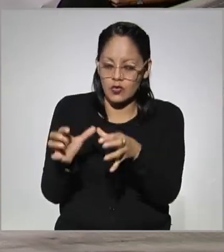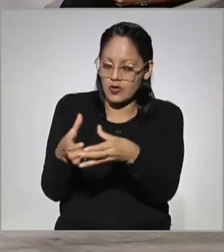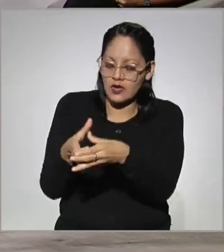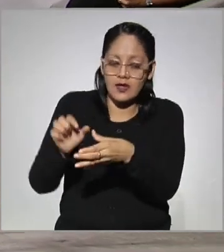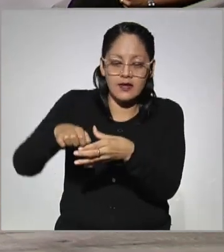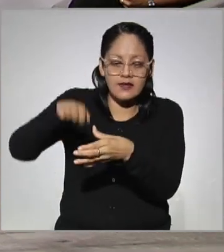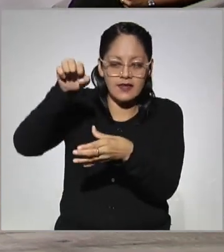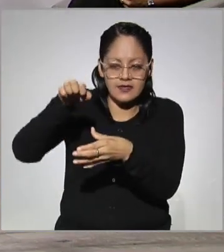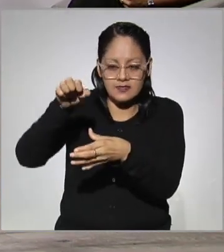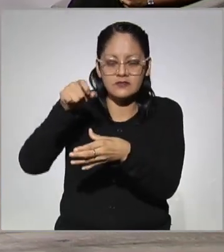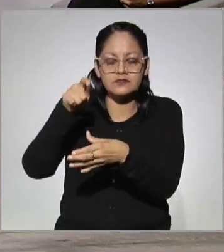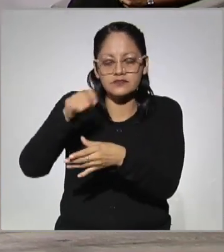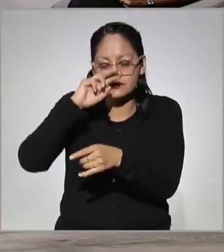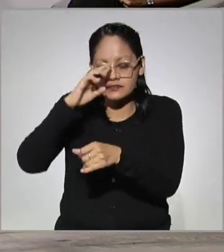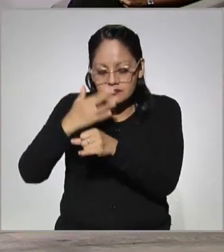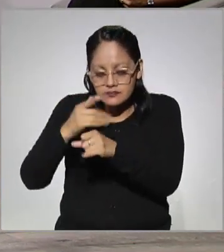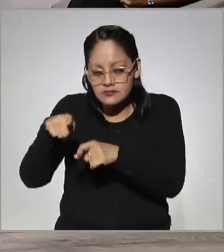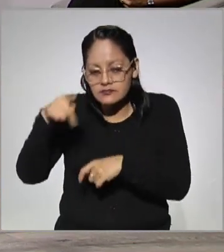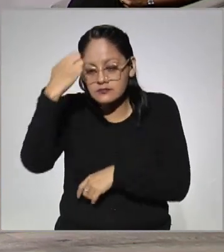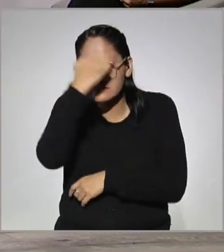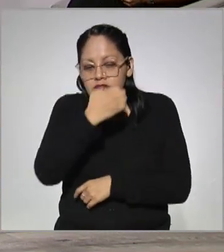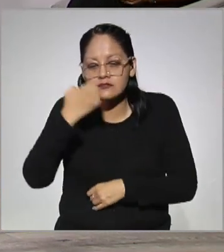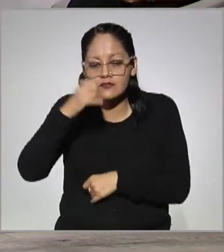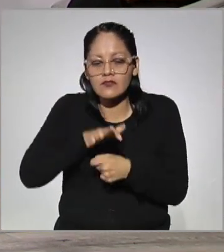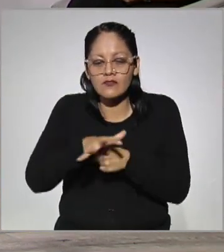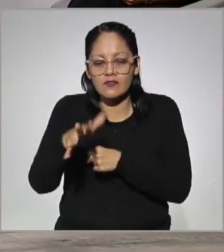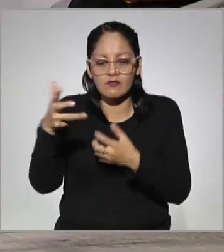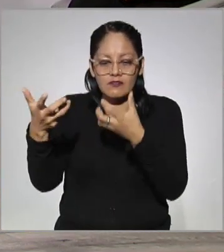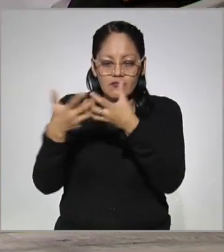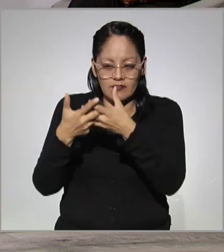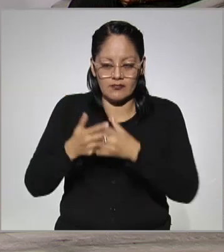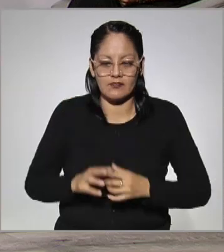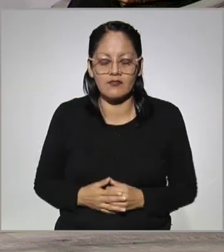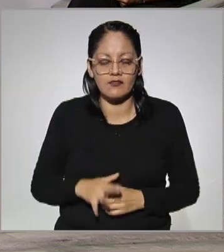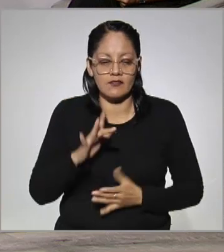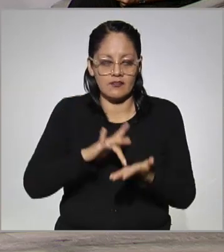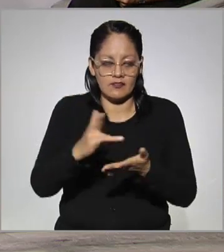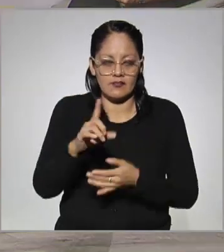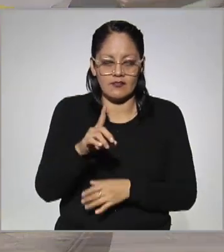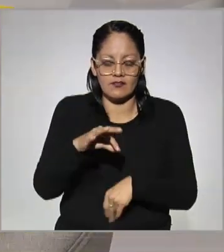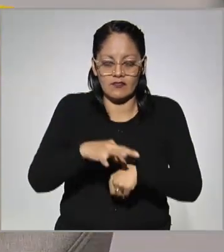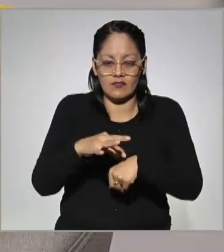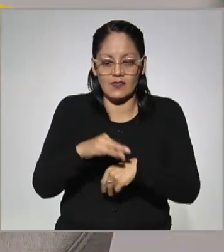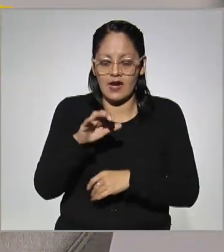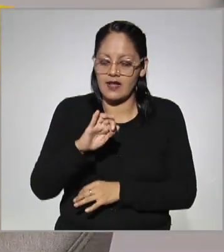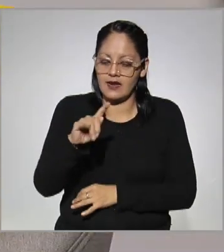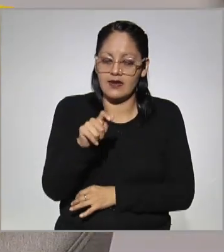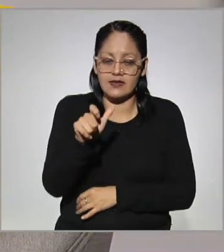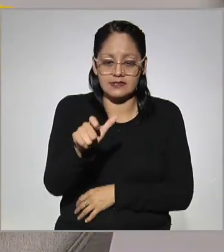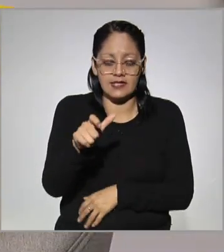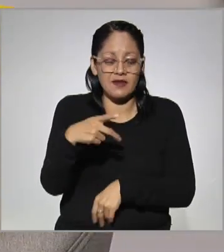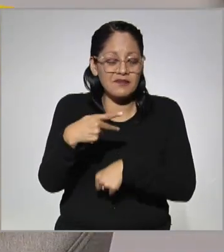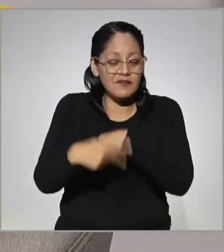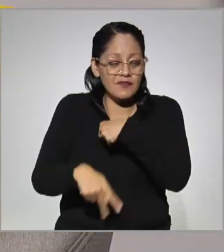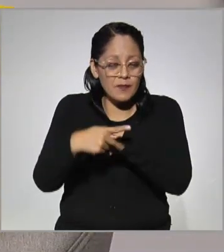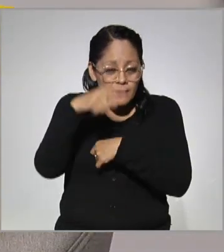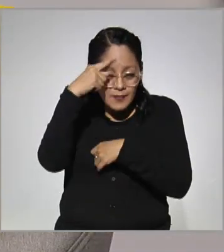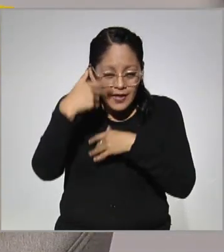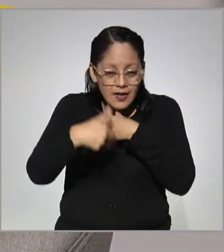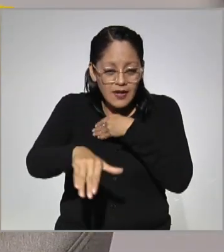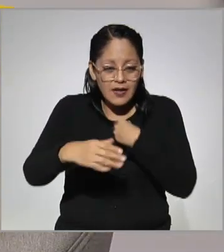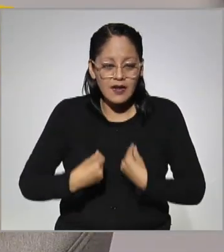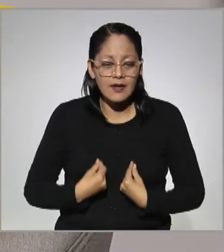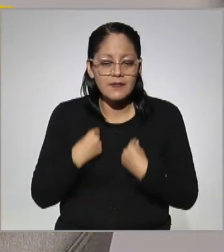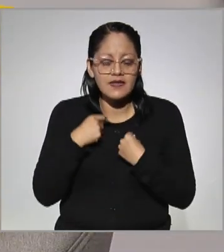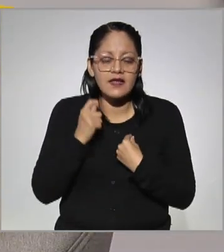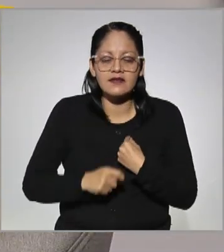edad, el tipo de estudios que vaya a requerir. Muchas gracias, doctor. Alex el Scout nos dice, el factor de riesgo de toda la vida es